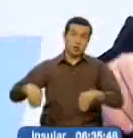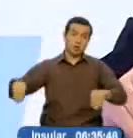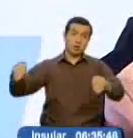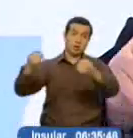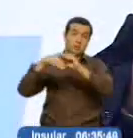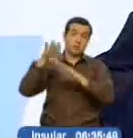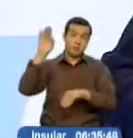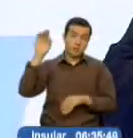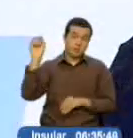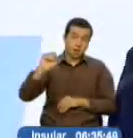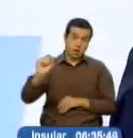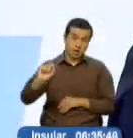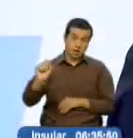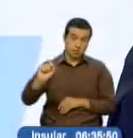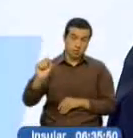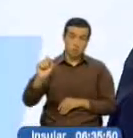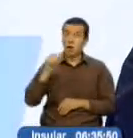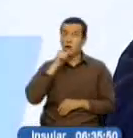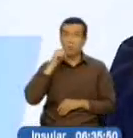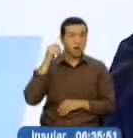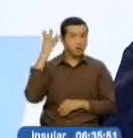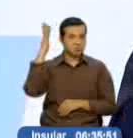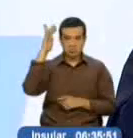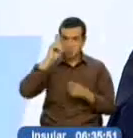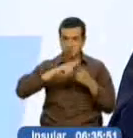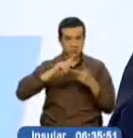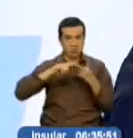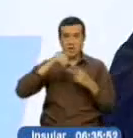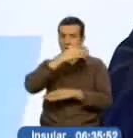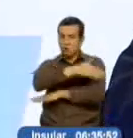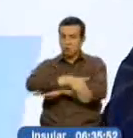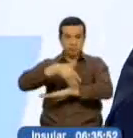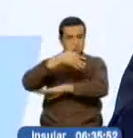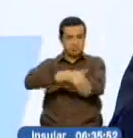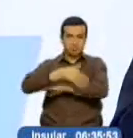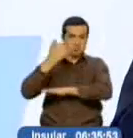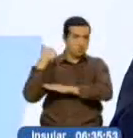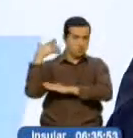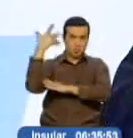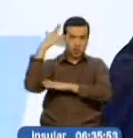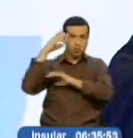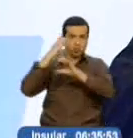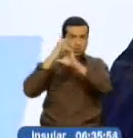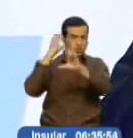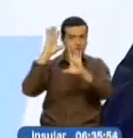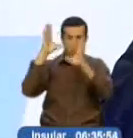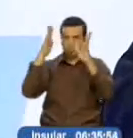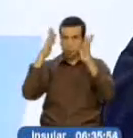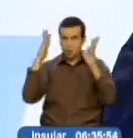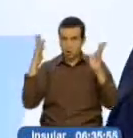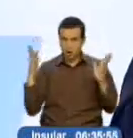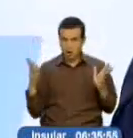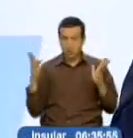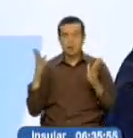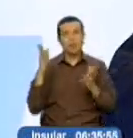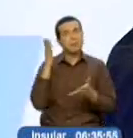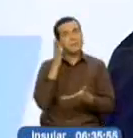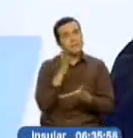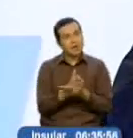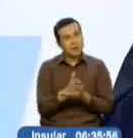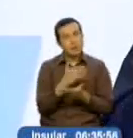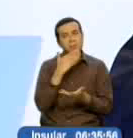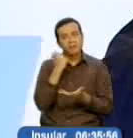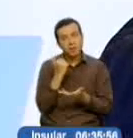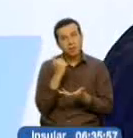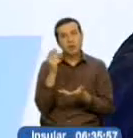más barato, no van a tener agua, no van a tener alcantarillado, no van a tener transporte público. Entonces estamos evitando